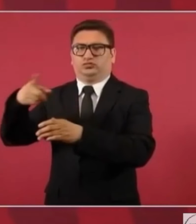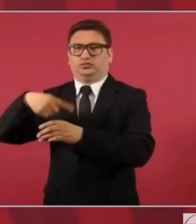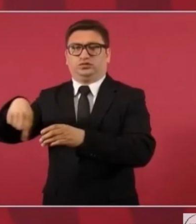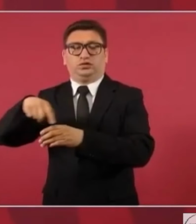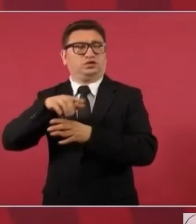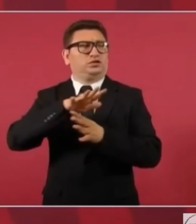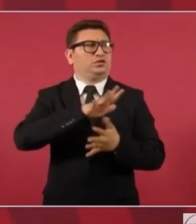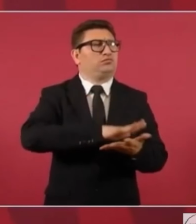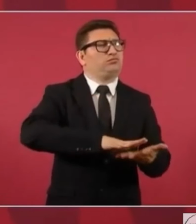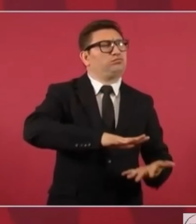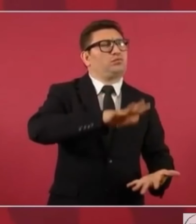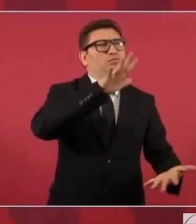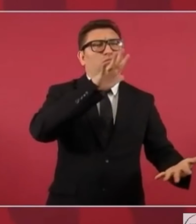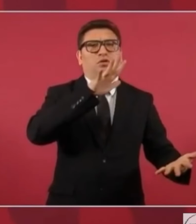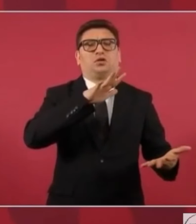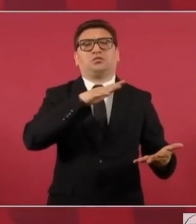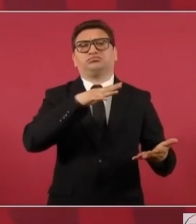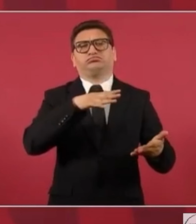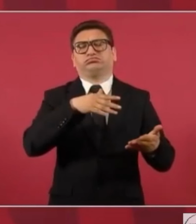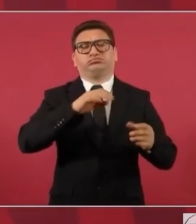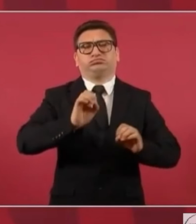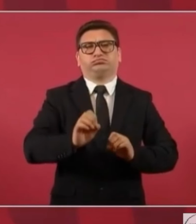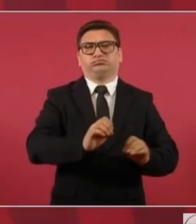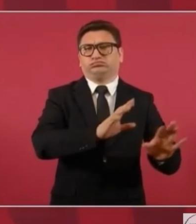costa de